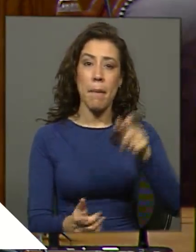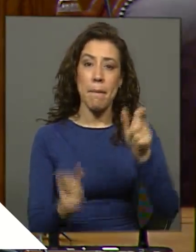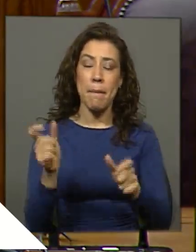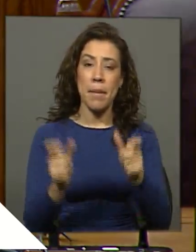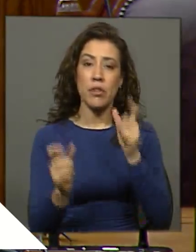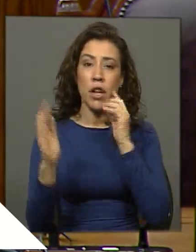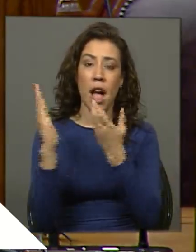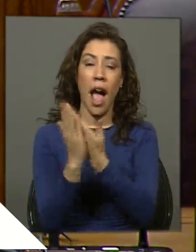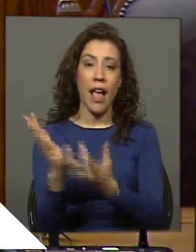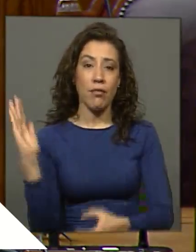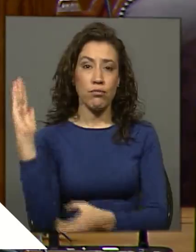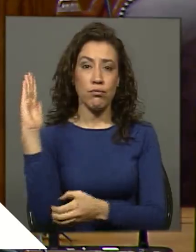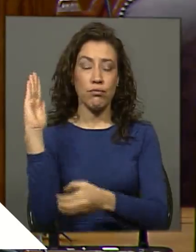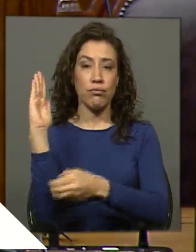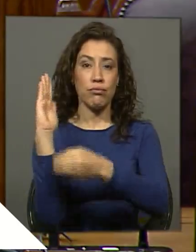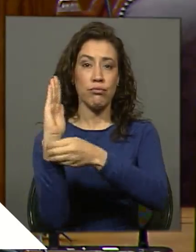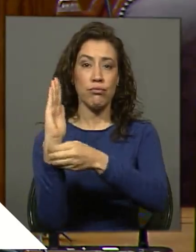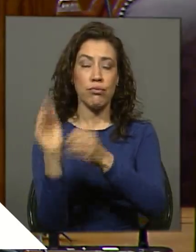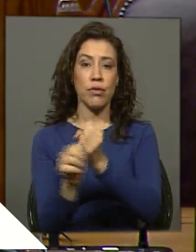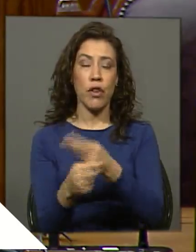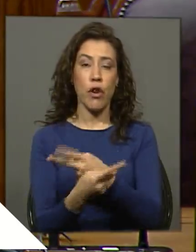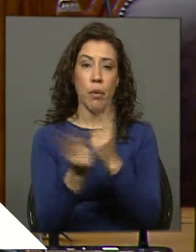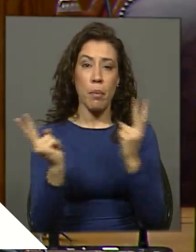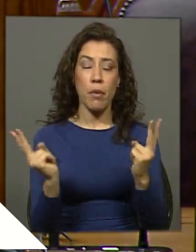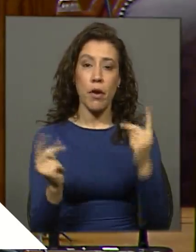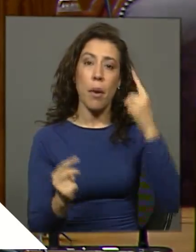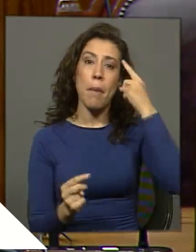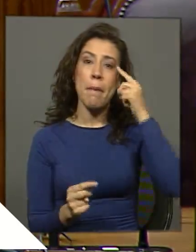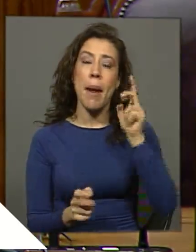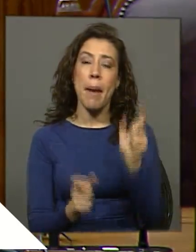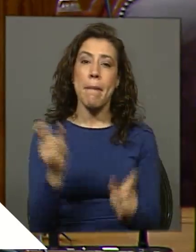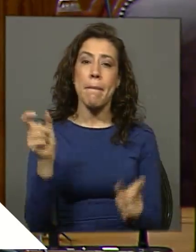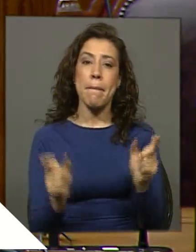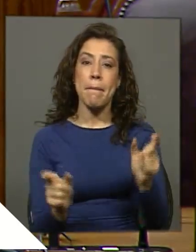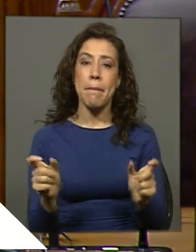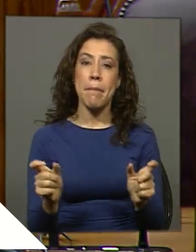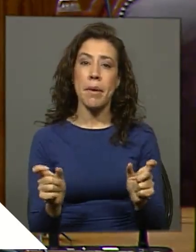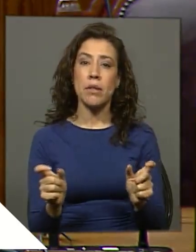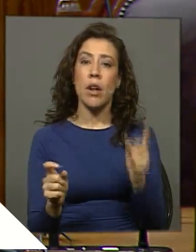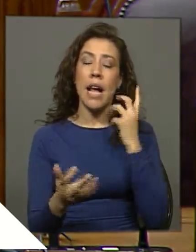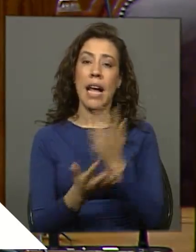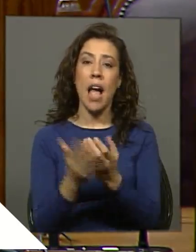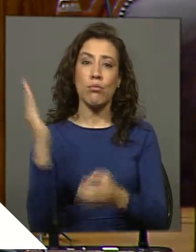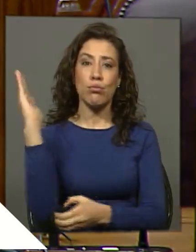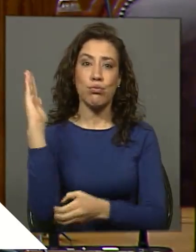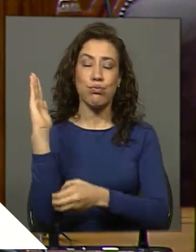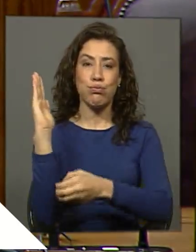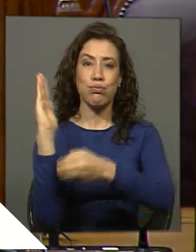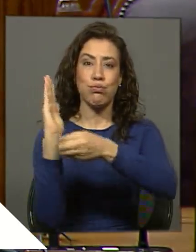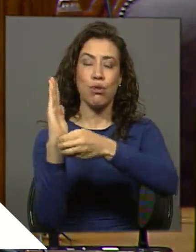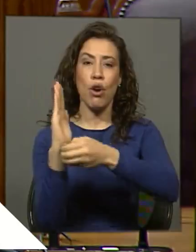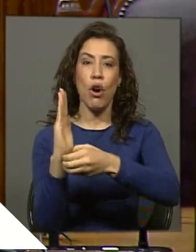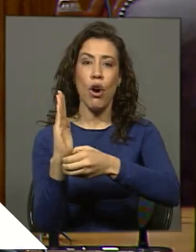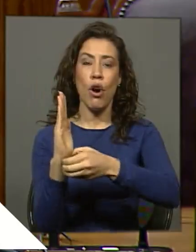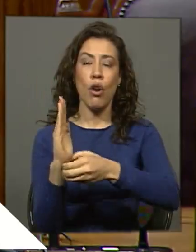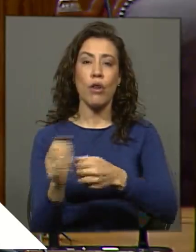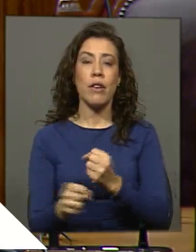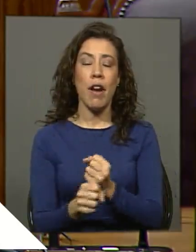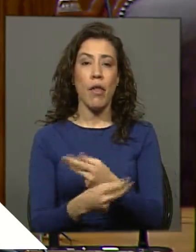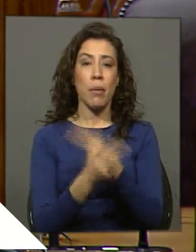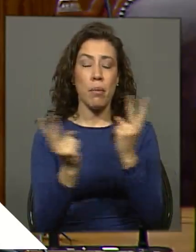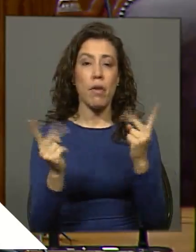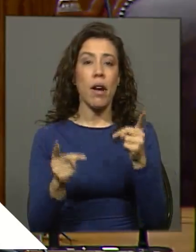carrera en el sector público esto está hecho para personas que han seguido una carrera en el sector público y de ahí se llegó a